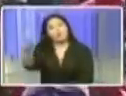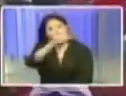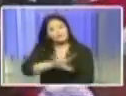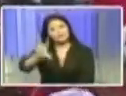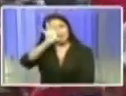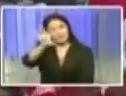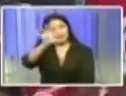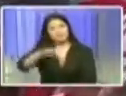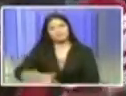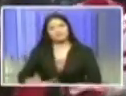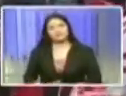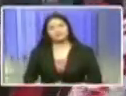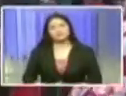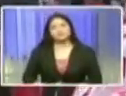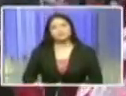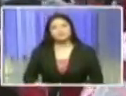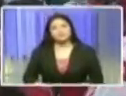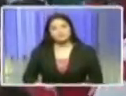patria.